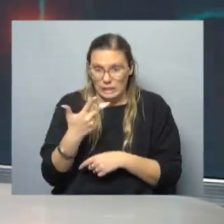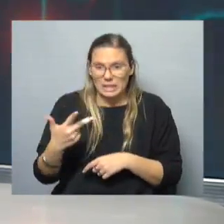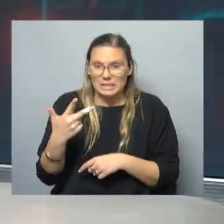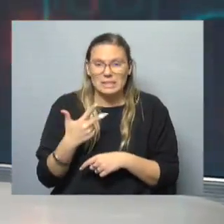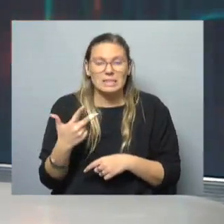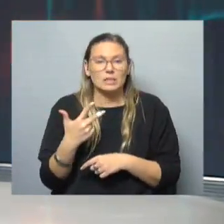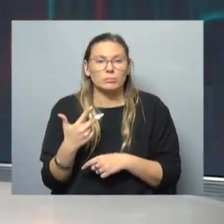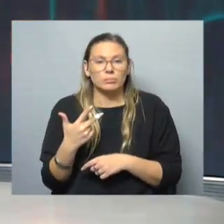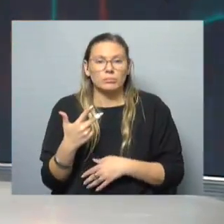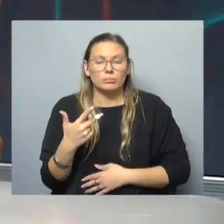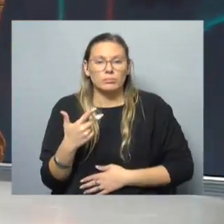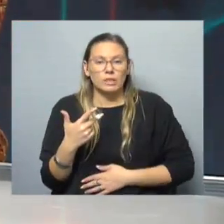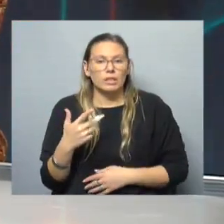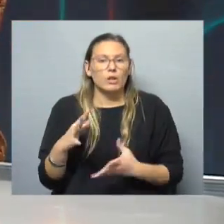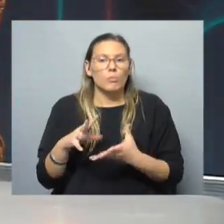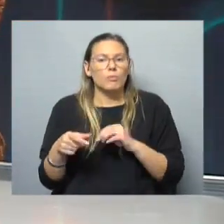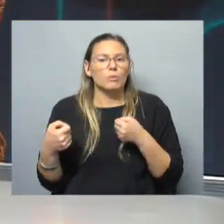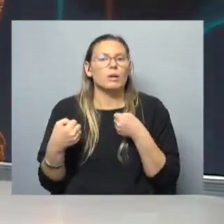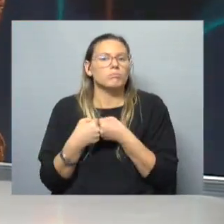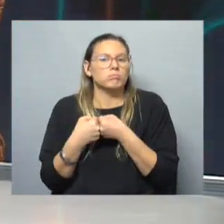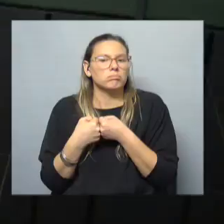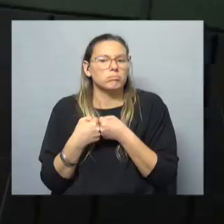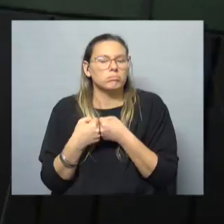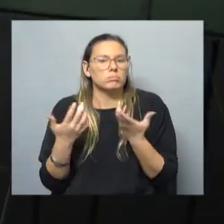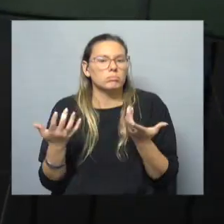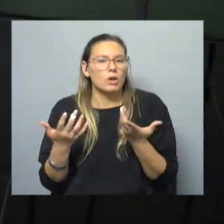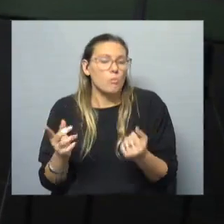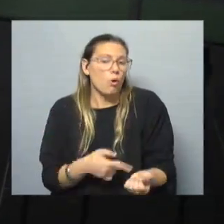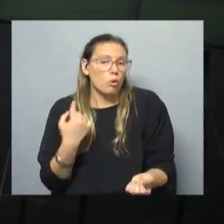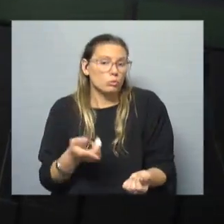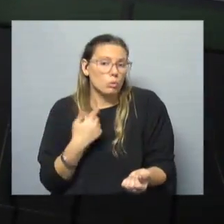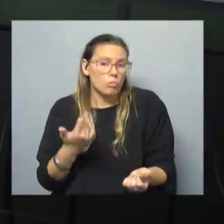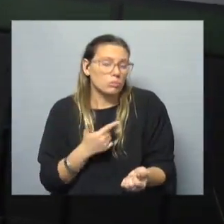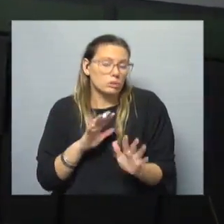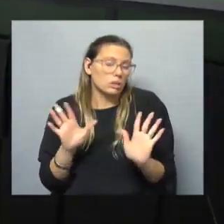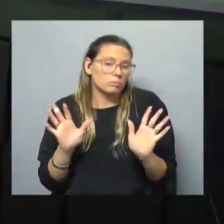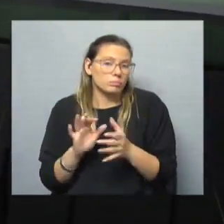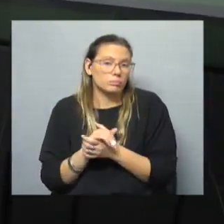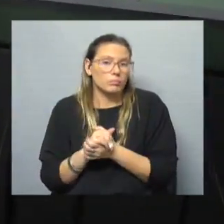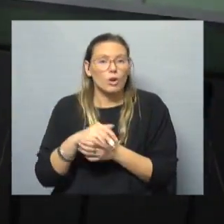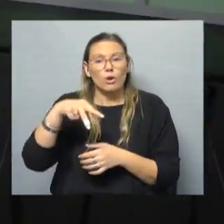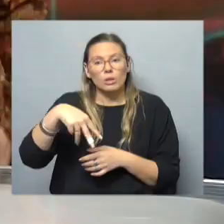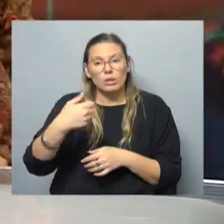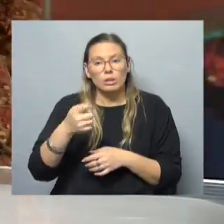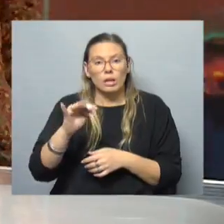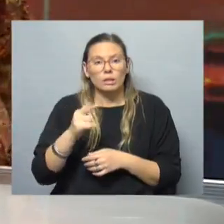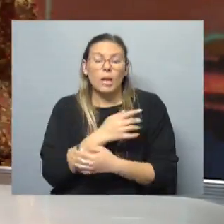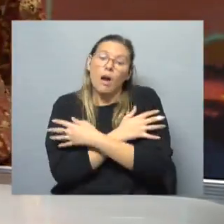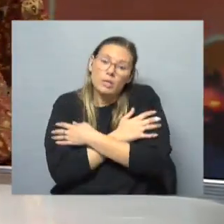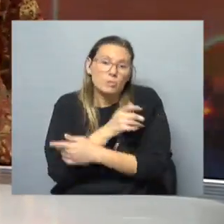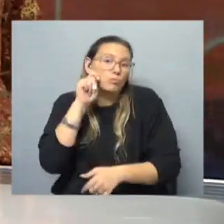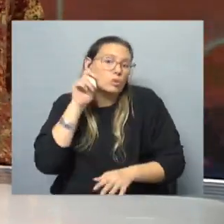Sí. Y sellamos como ese saludo, el ¿no? Puñito, sí, dicho sí, costumbre, sí. Nos quedamos ahí. Está bien. Con Nati, por ejemplo, nos abrazamos y nos